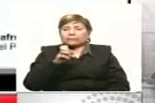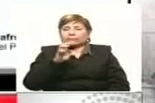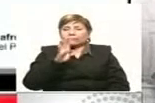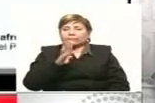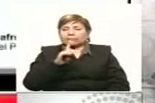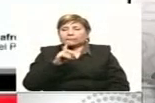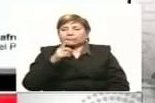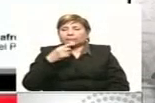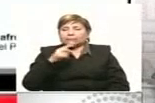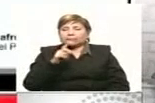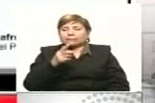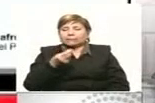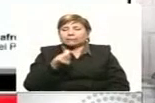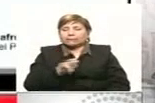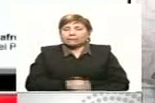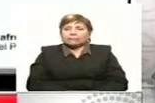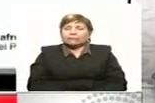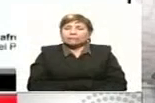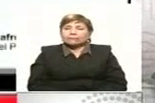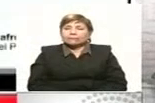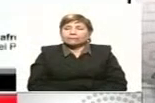24.141 millones, ¿no?